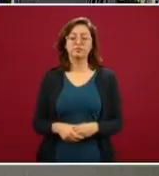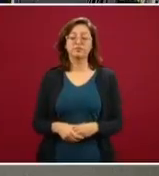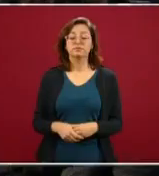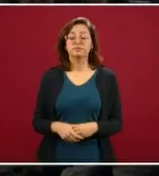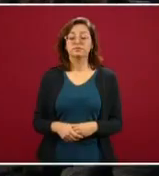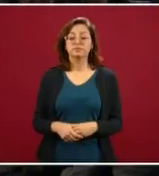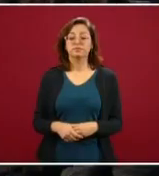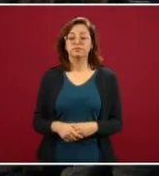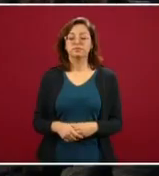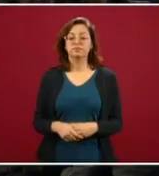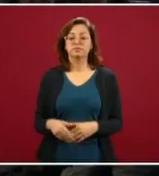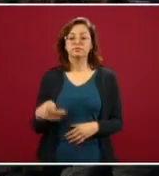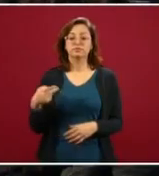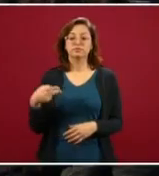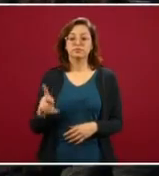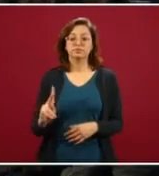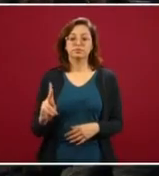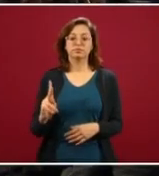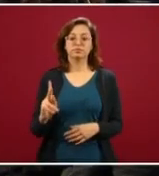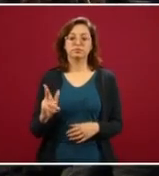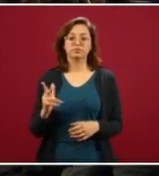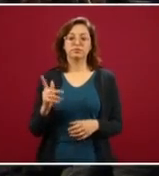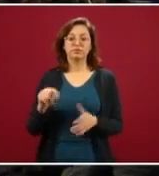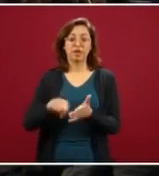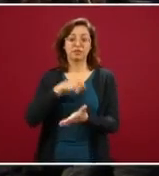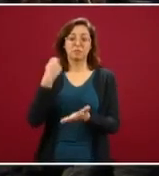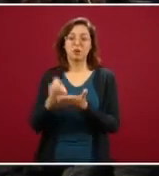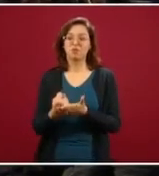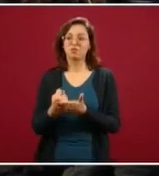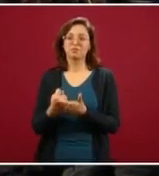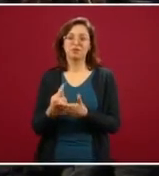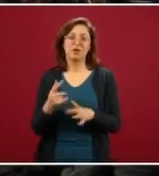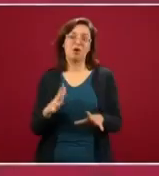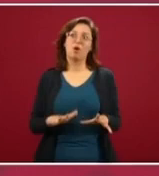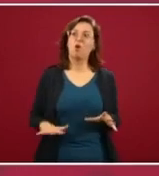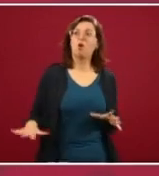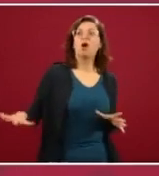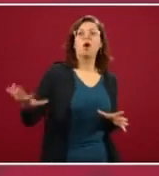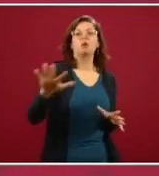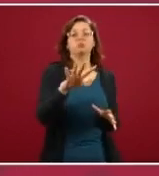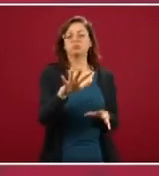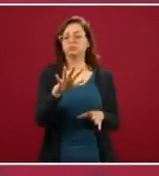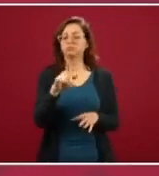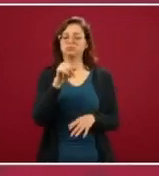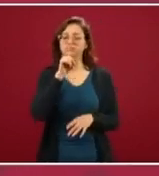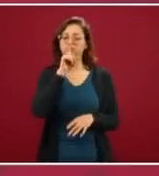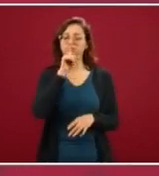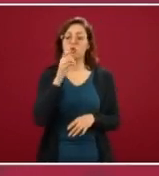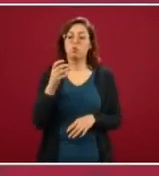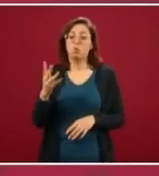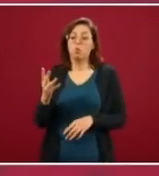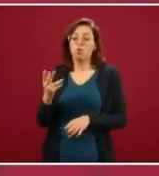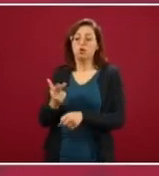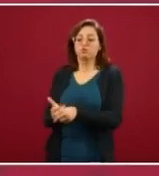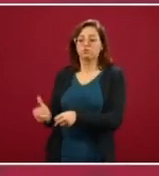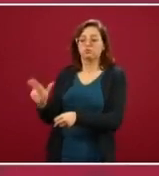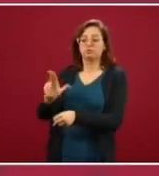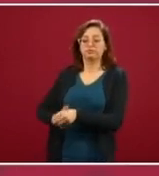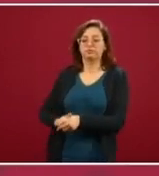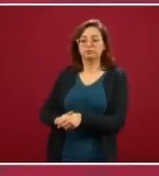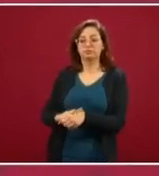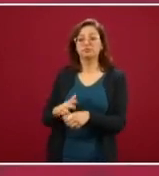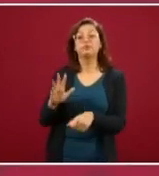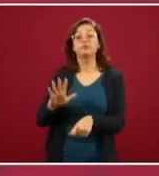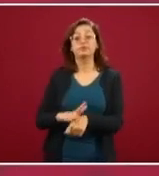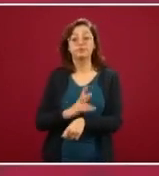Pero no está en todo Tamaulipas. Y precisamente lo que vamos